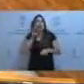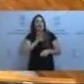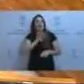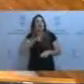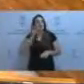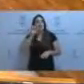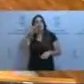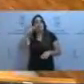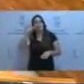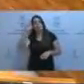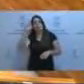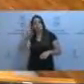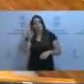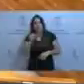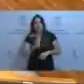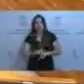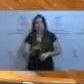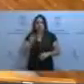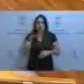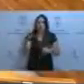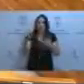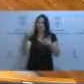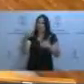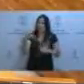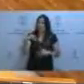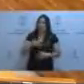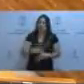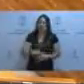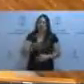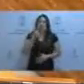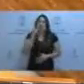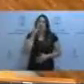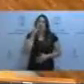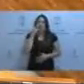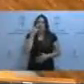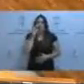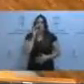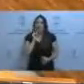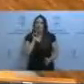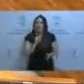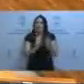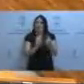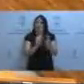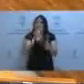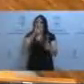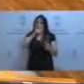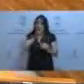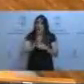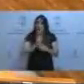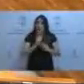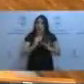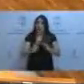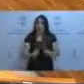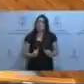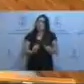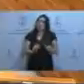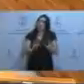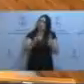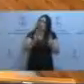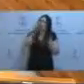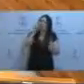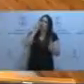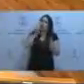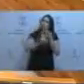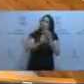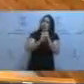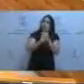palabra. Sí, gracias, presidente. Mire, hemos empezado el debate de hoy de la Cámara hablando de turismo sostenible y en la última intervención